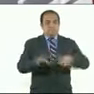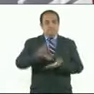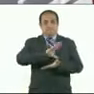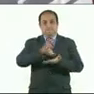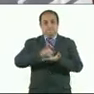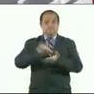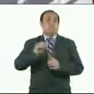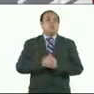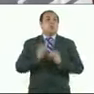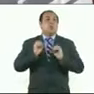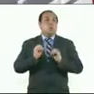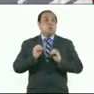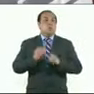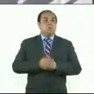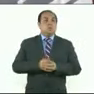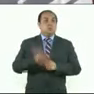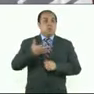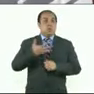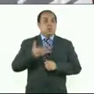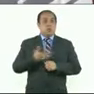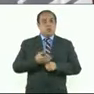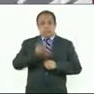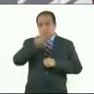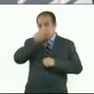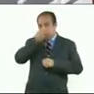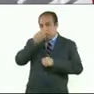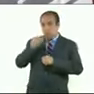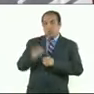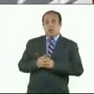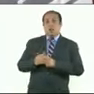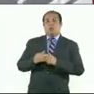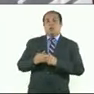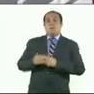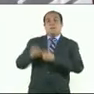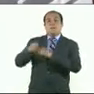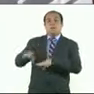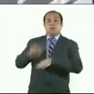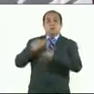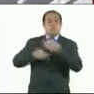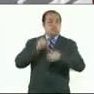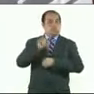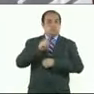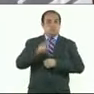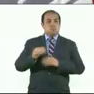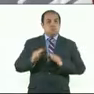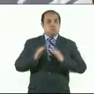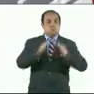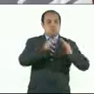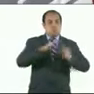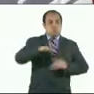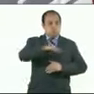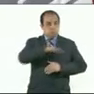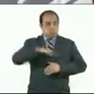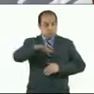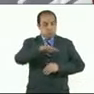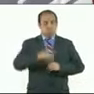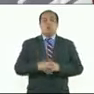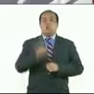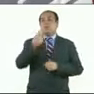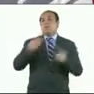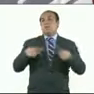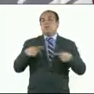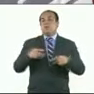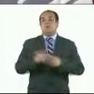están a un lado de donde se perdieron. Todas son de la misma vecindad, más una persona que